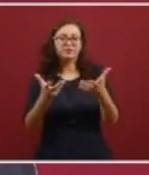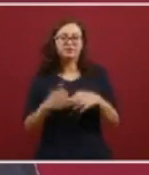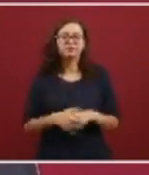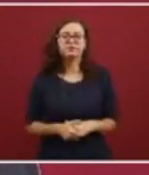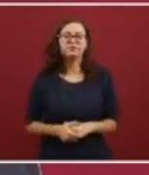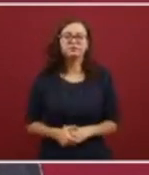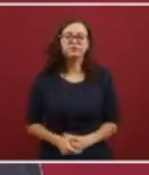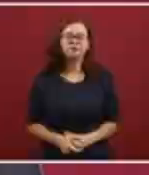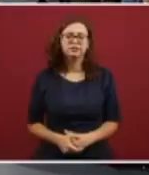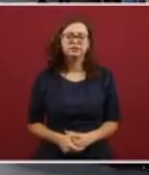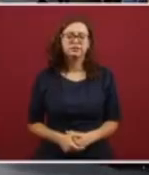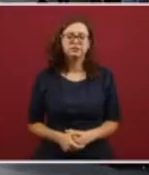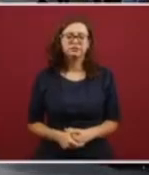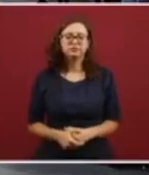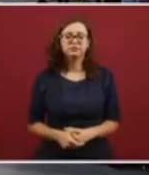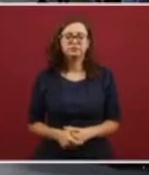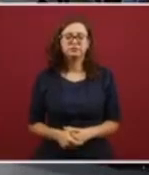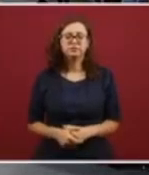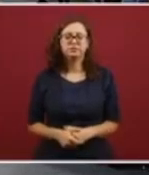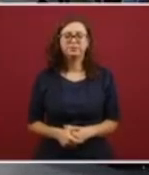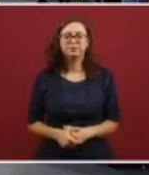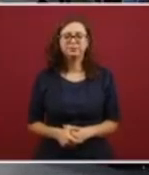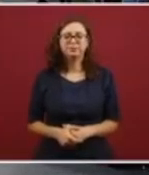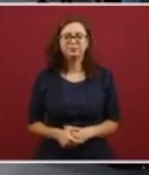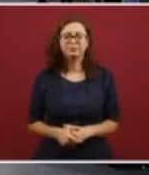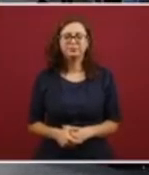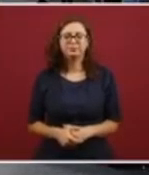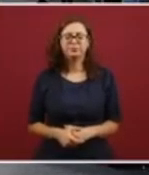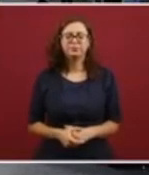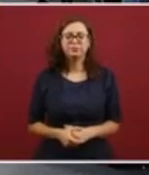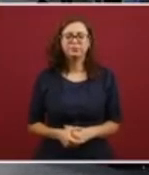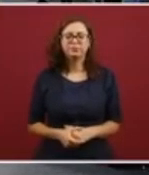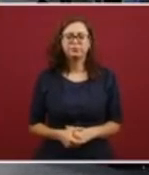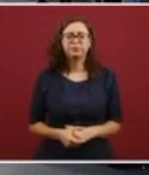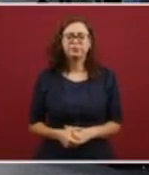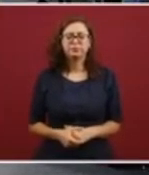diversos sectores de Estados Unidos sobre Trump,